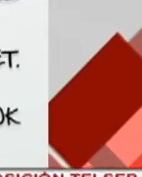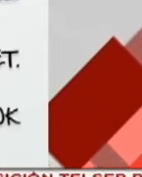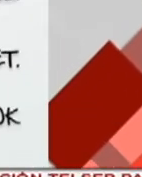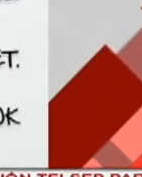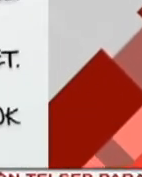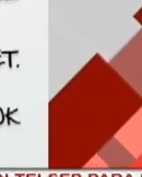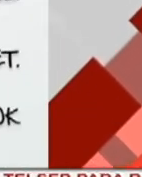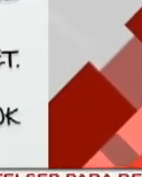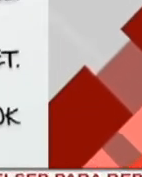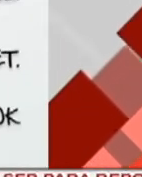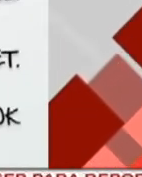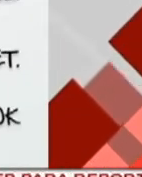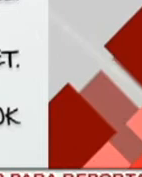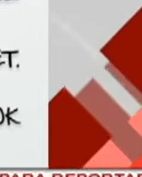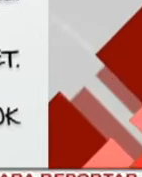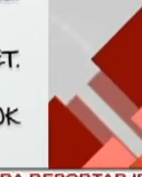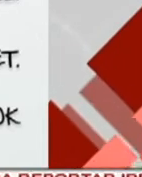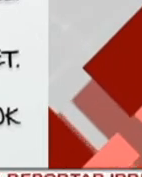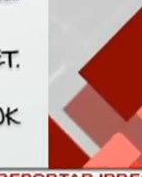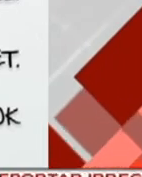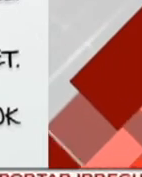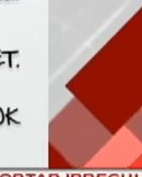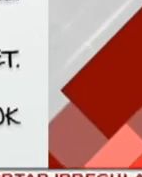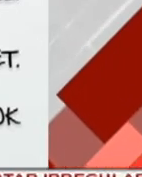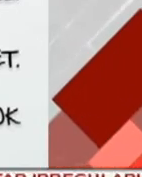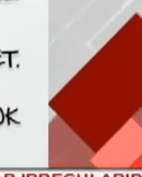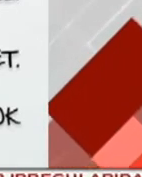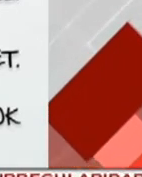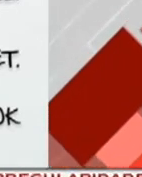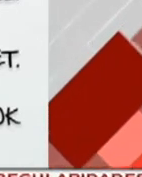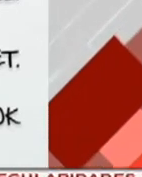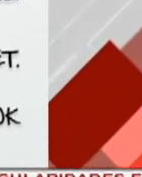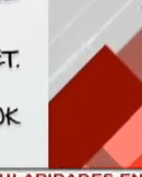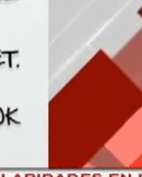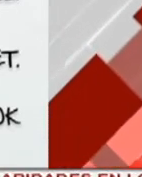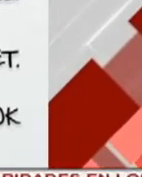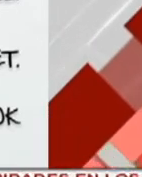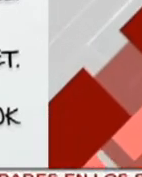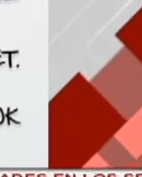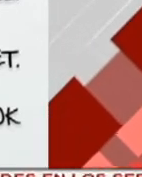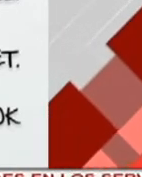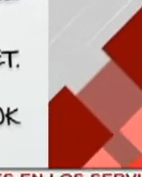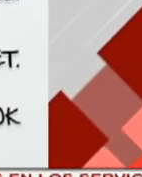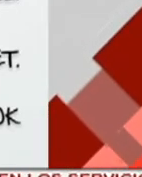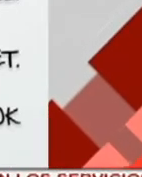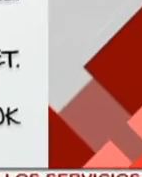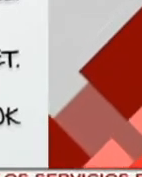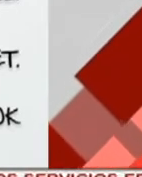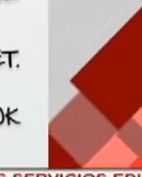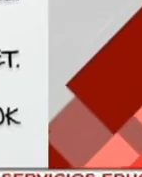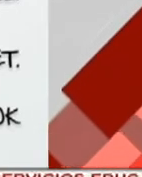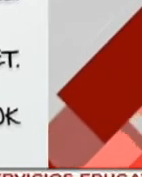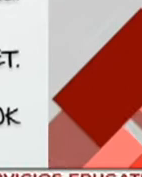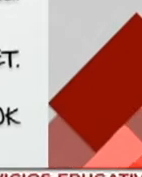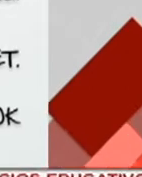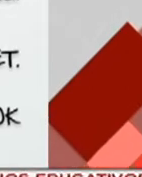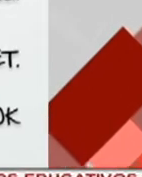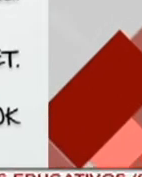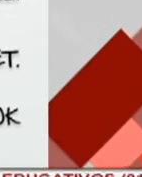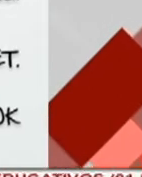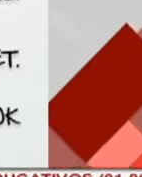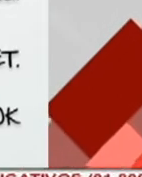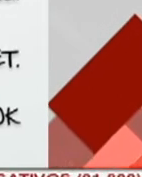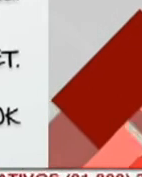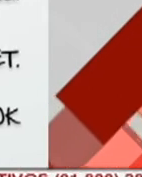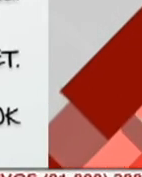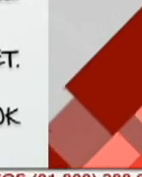tableta. Antes de los 6, nada de videojuegos. Antes de los 9, nada de internet. A solas. Claro. O sea, si tú lo acompañas, como tú bien dices, pues está bien,